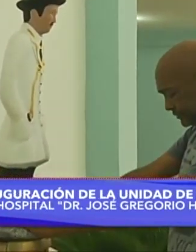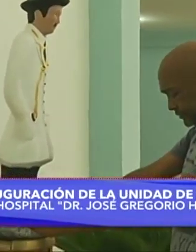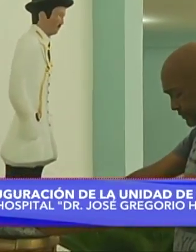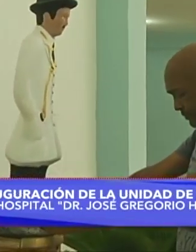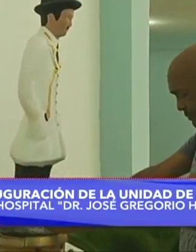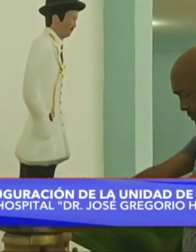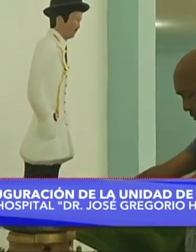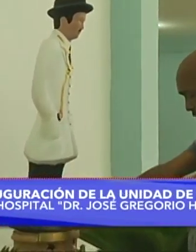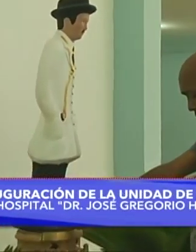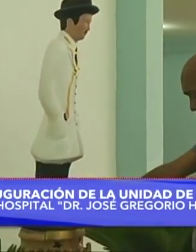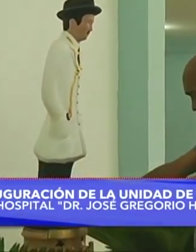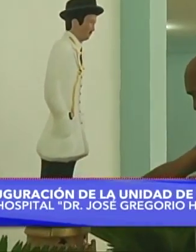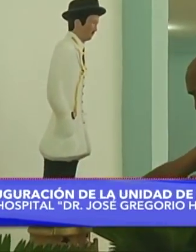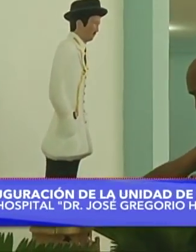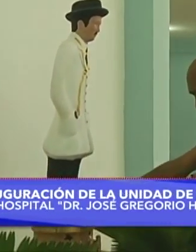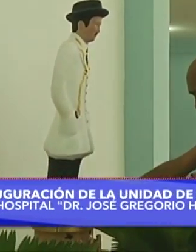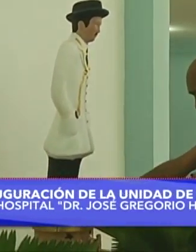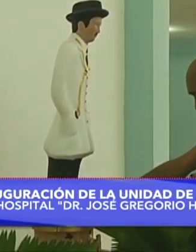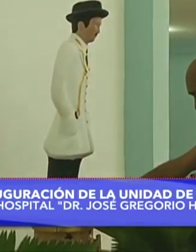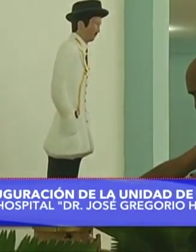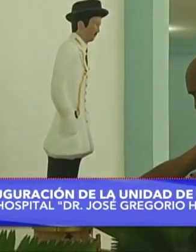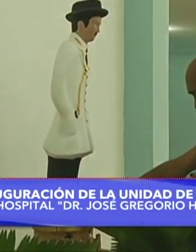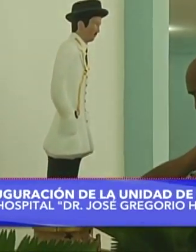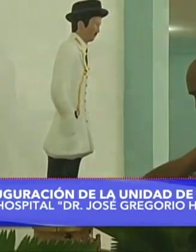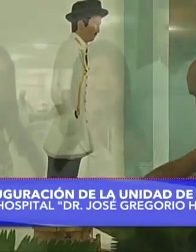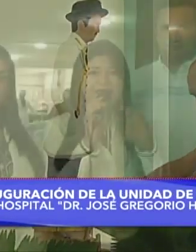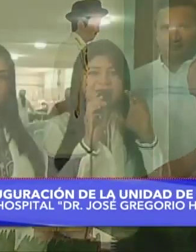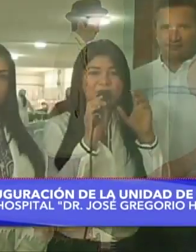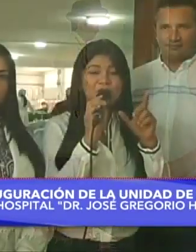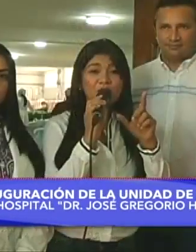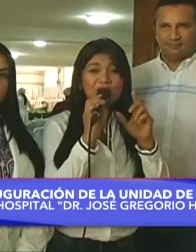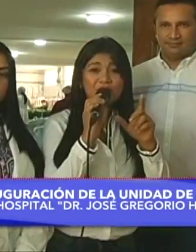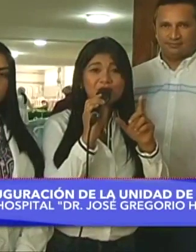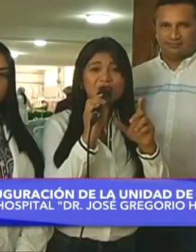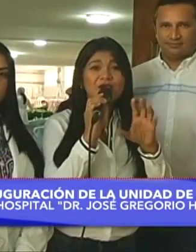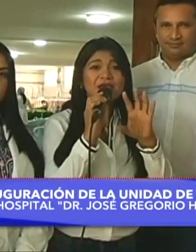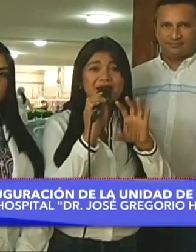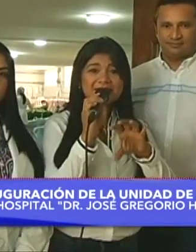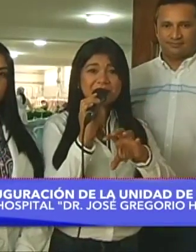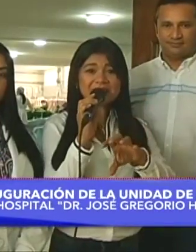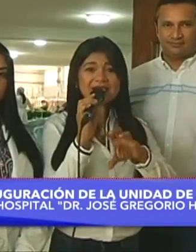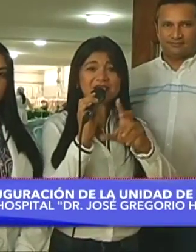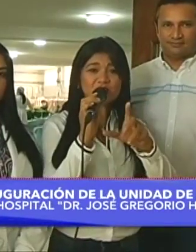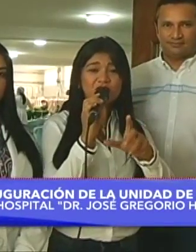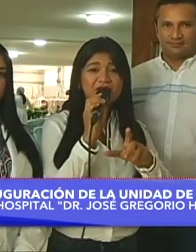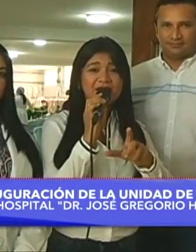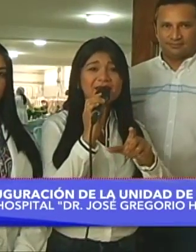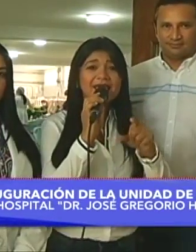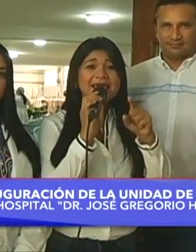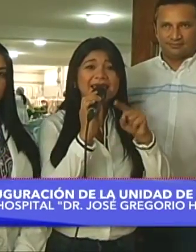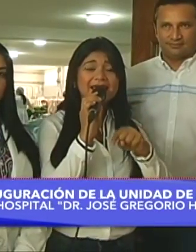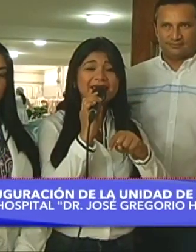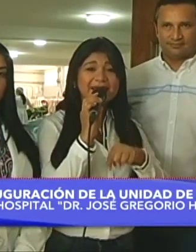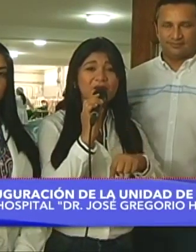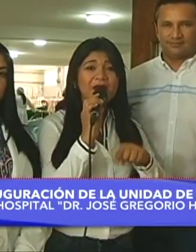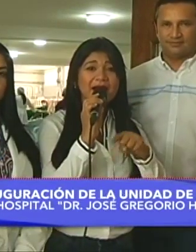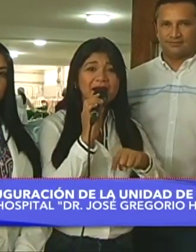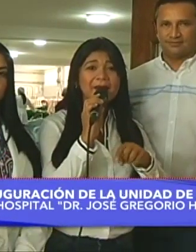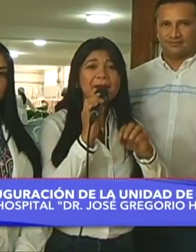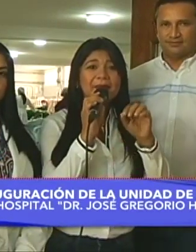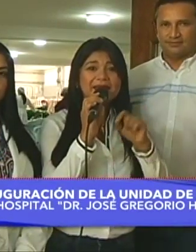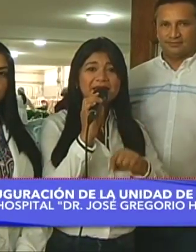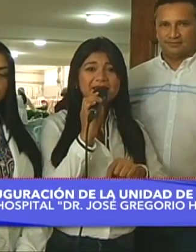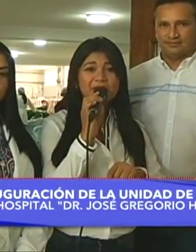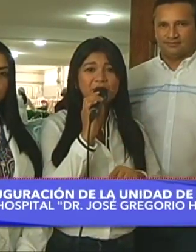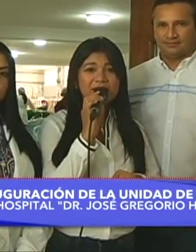este sueño. Gracias a cada una de las piezas fundamentales, sobre todo a Dios y a esas piezas que son ustedes que han estado